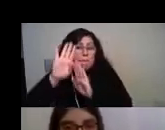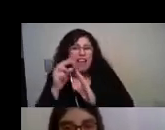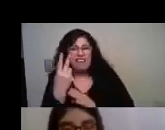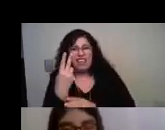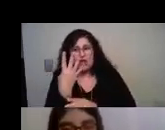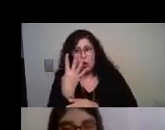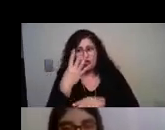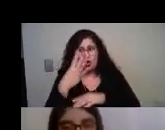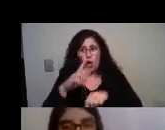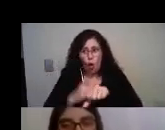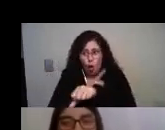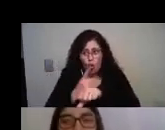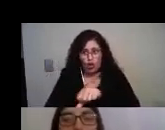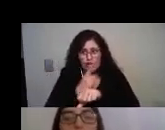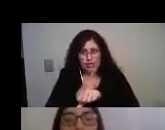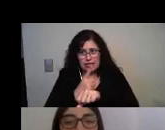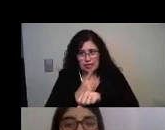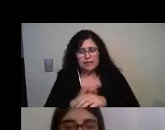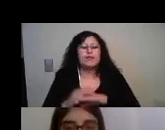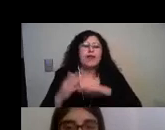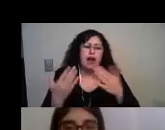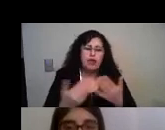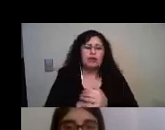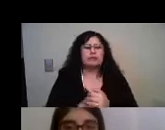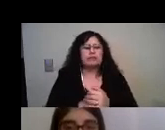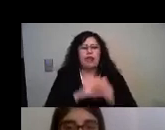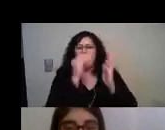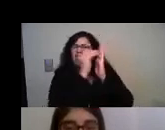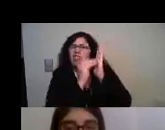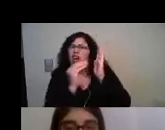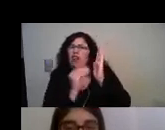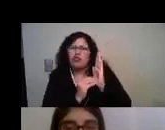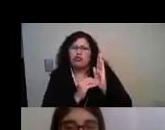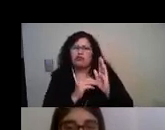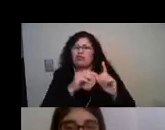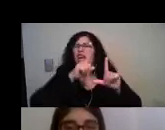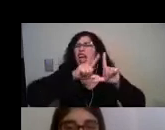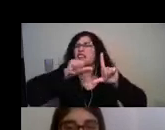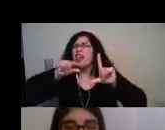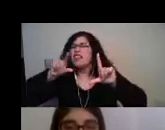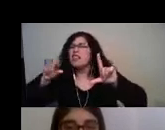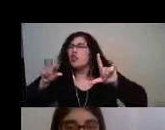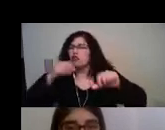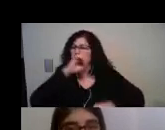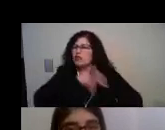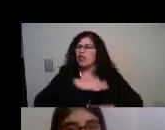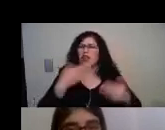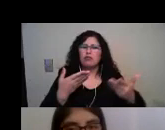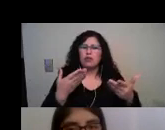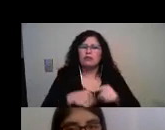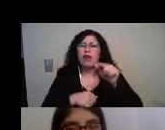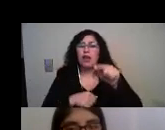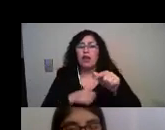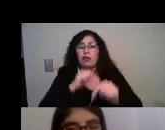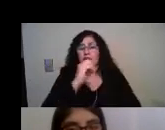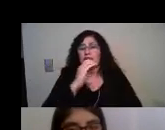Algunos datos respecto del perfil epidemiológico en Chile, ¿ya? Entender que el accidente cerebrovascular